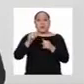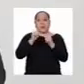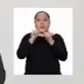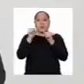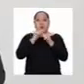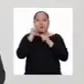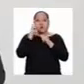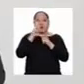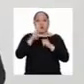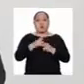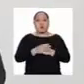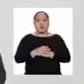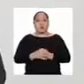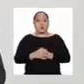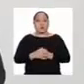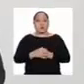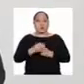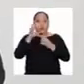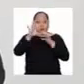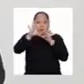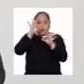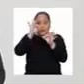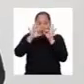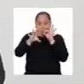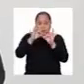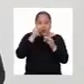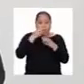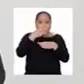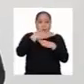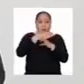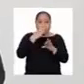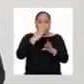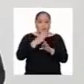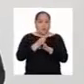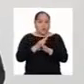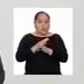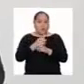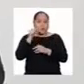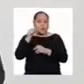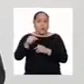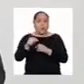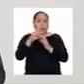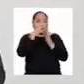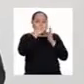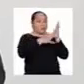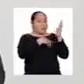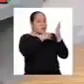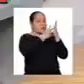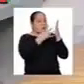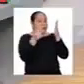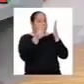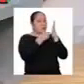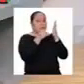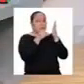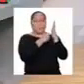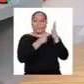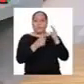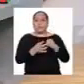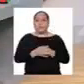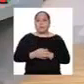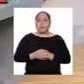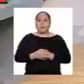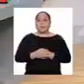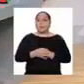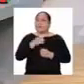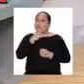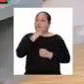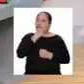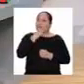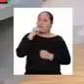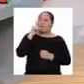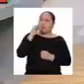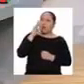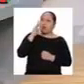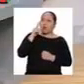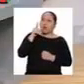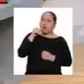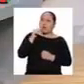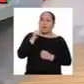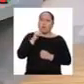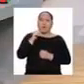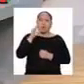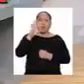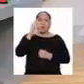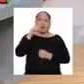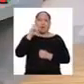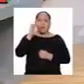2, identificar los elementos de una tabla de frecuencia. Tabla de